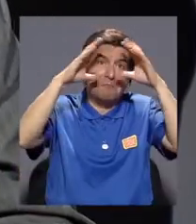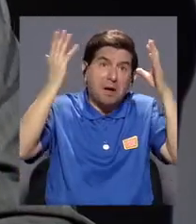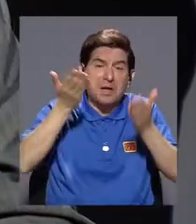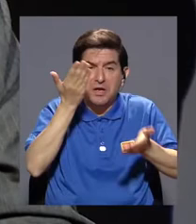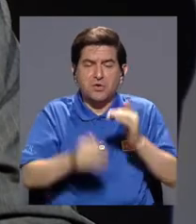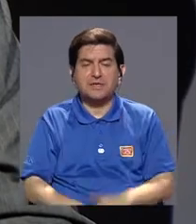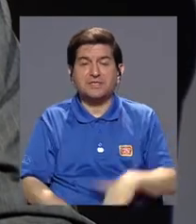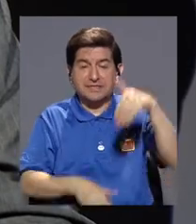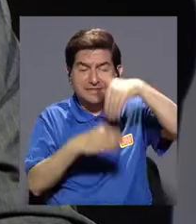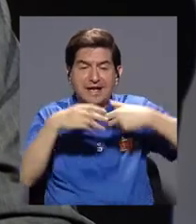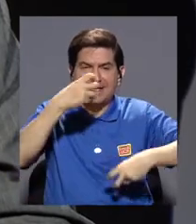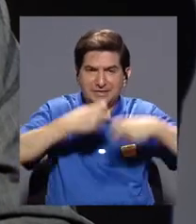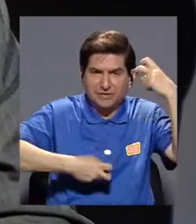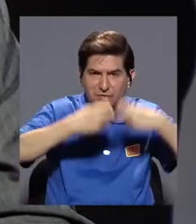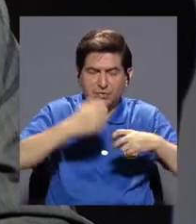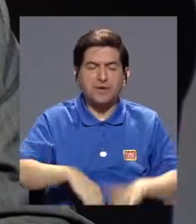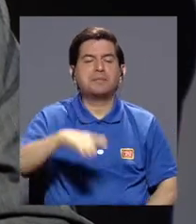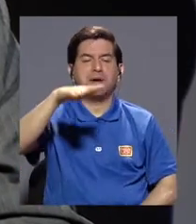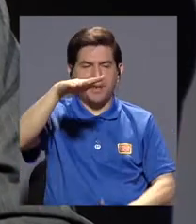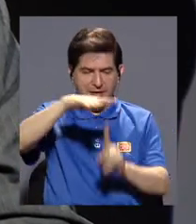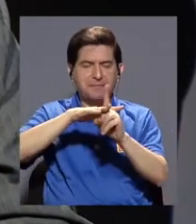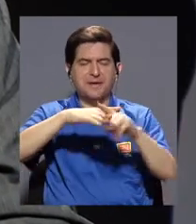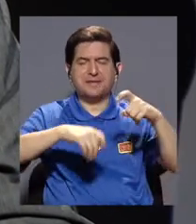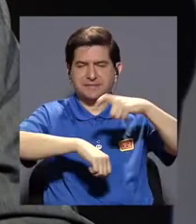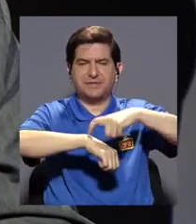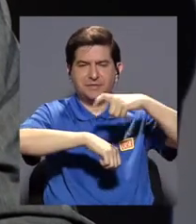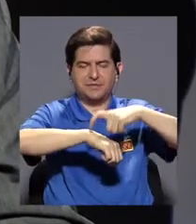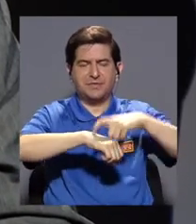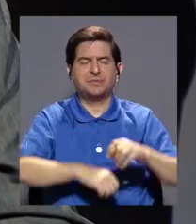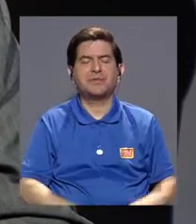medio de la crisis van a surgir los liderazgos.